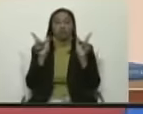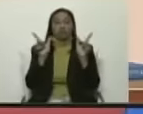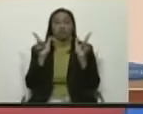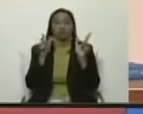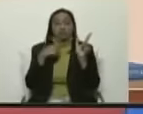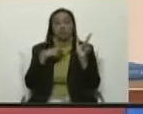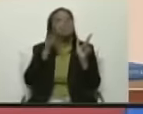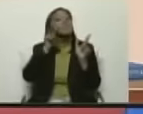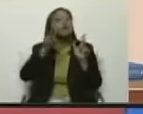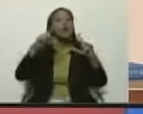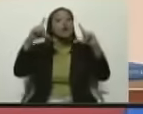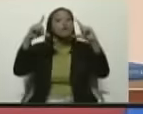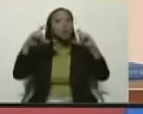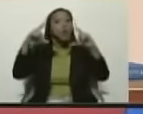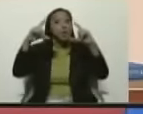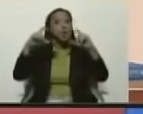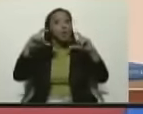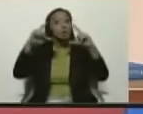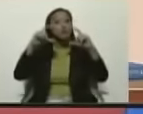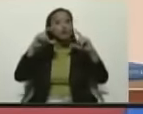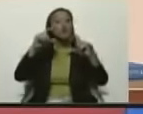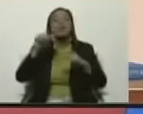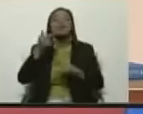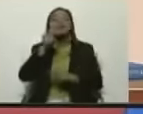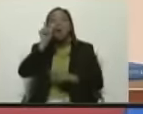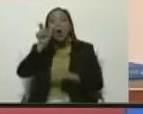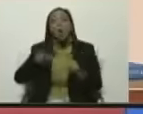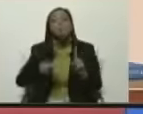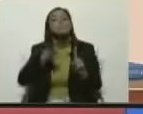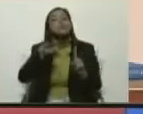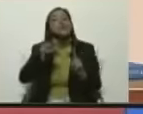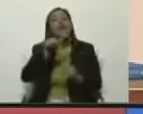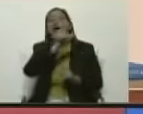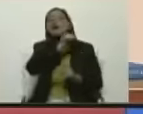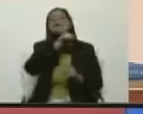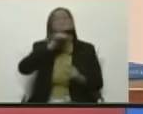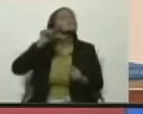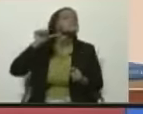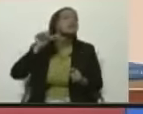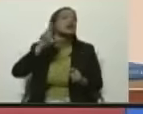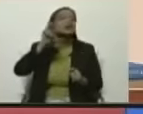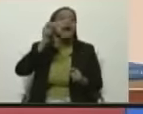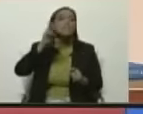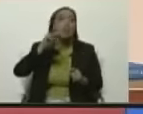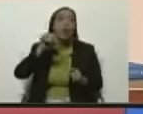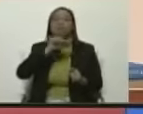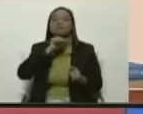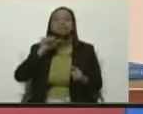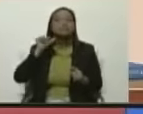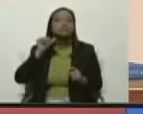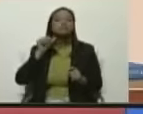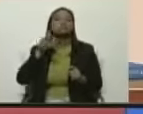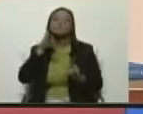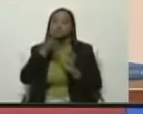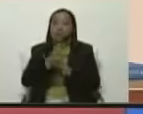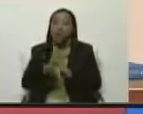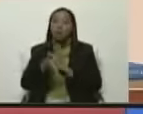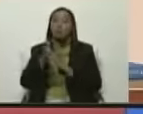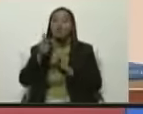foto de Ramos Alú con un candidato, que ellos son el cambio.